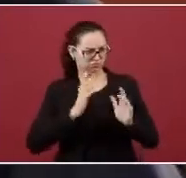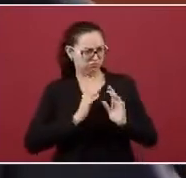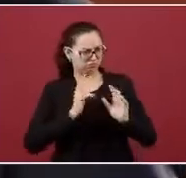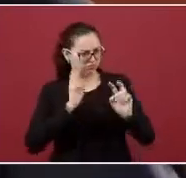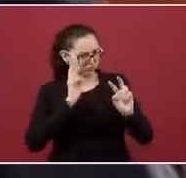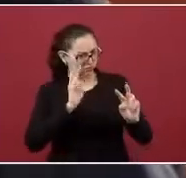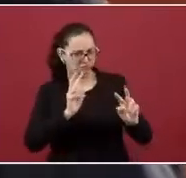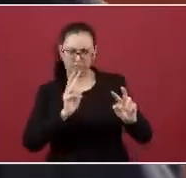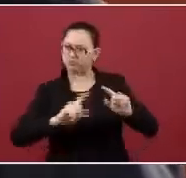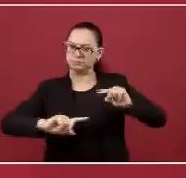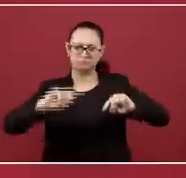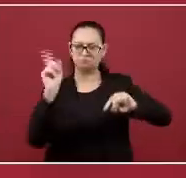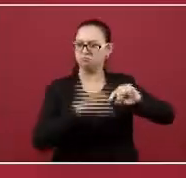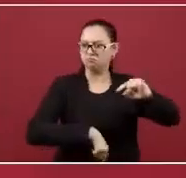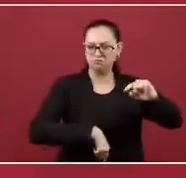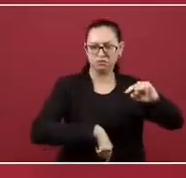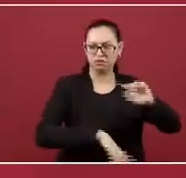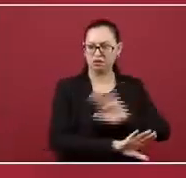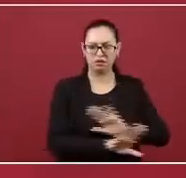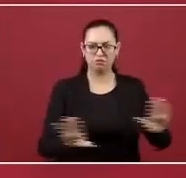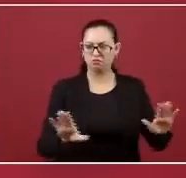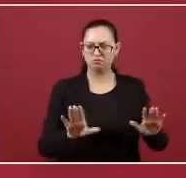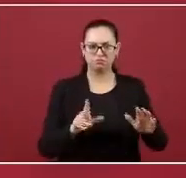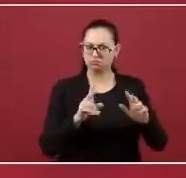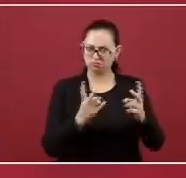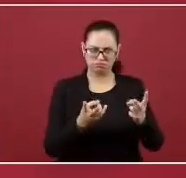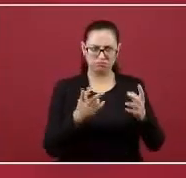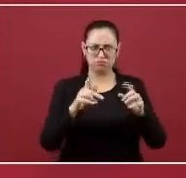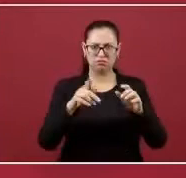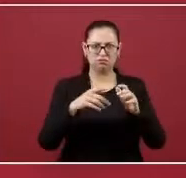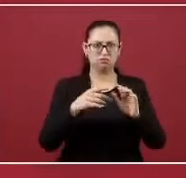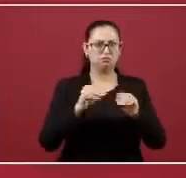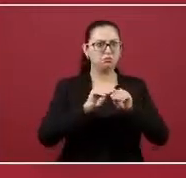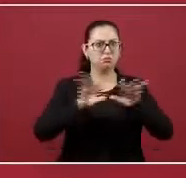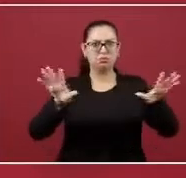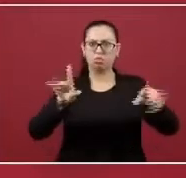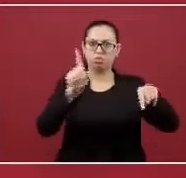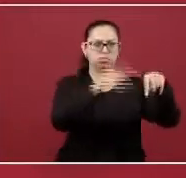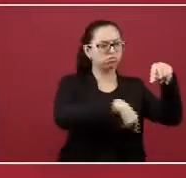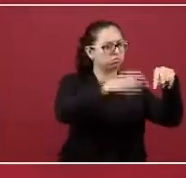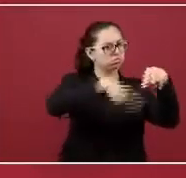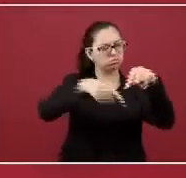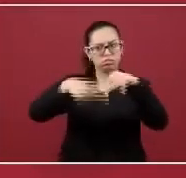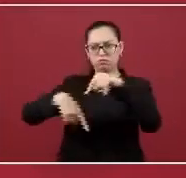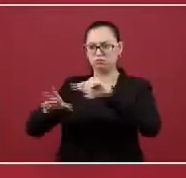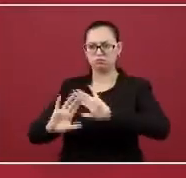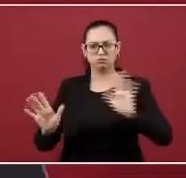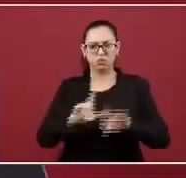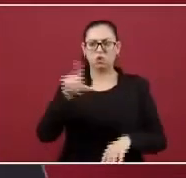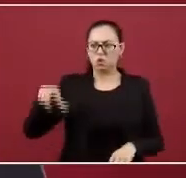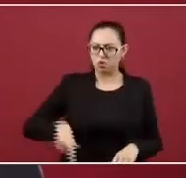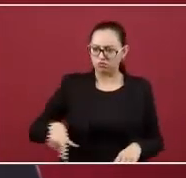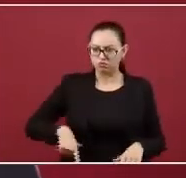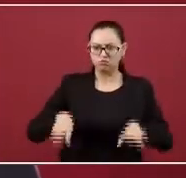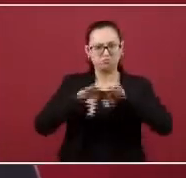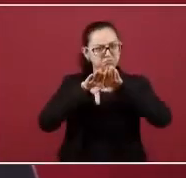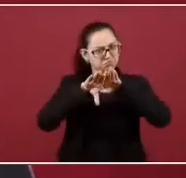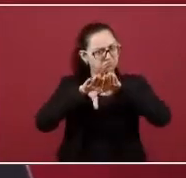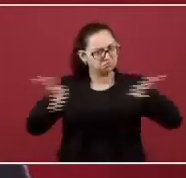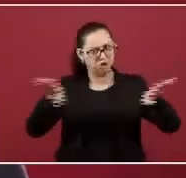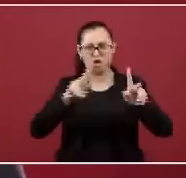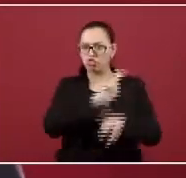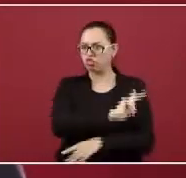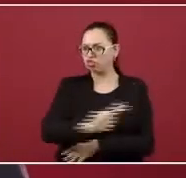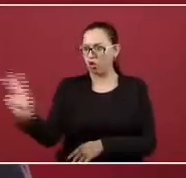Eso no corresponde a un gobierno democrático. Nada más